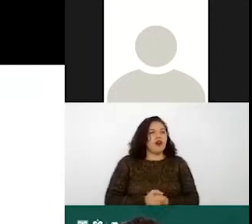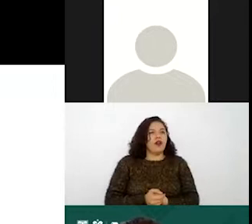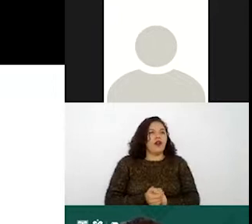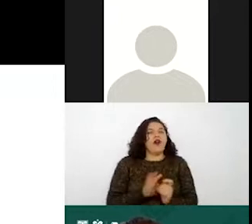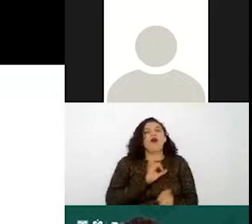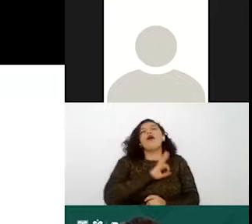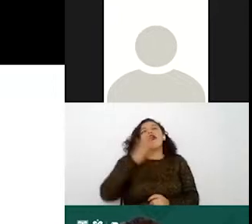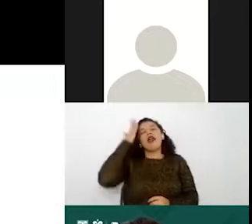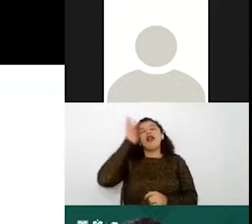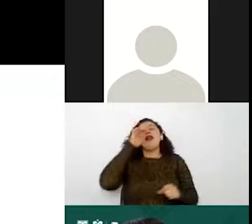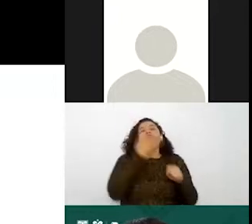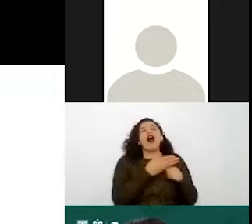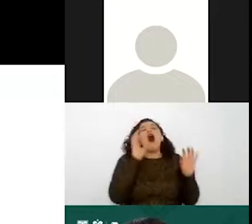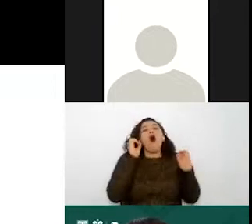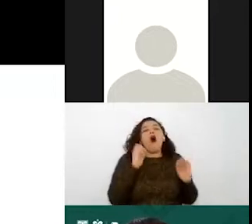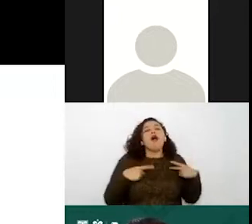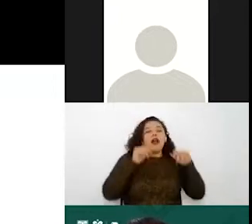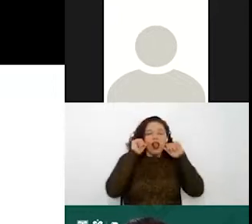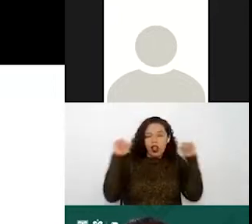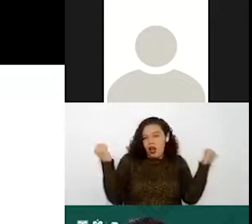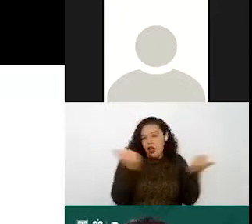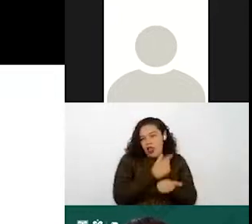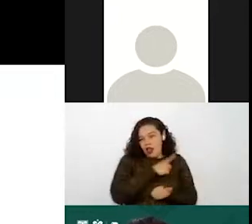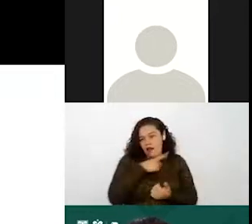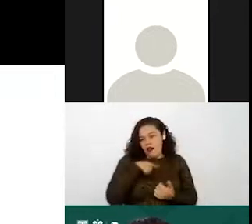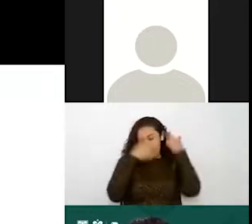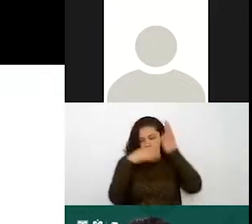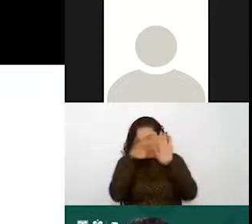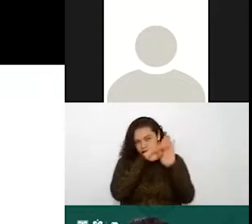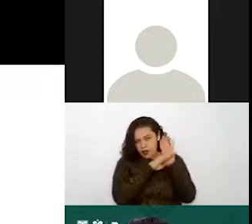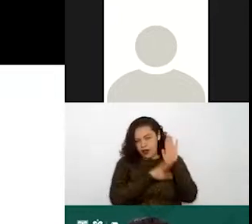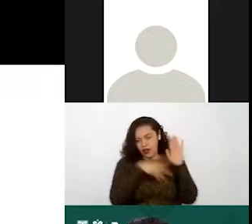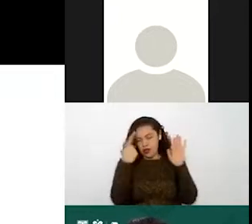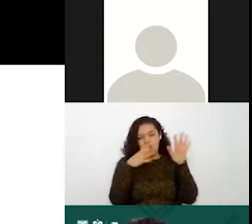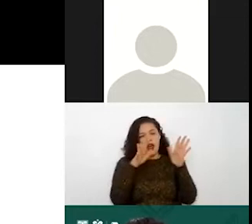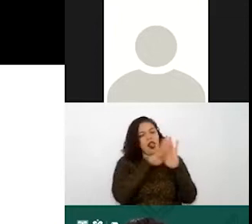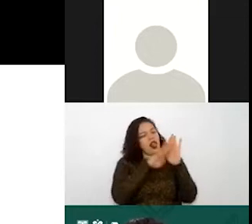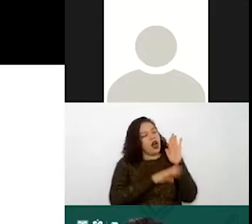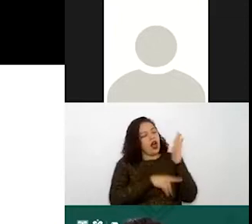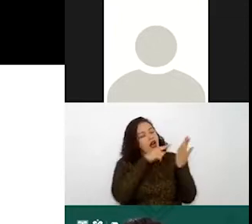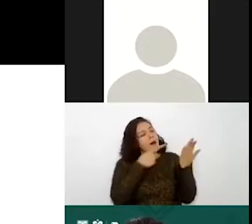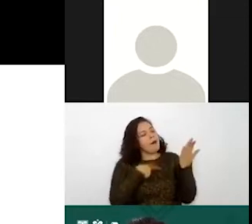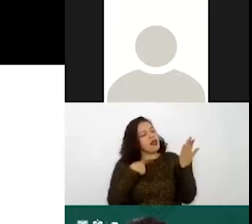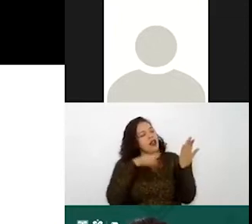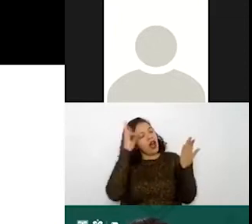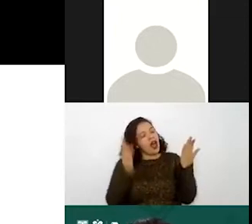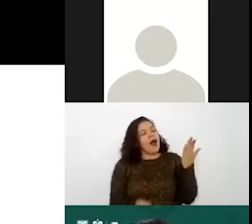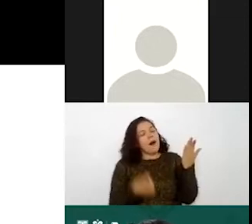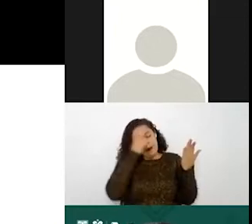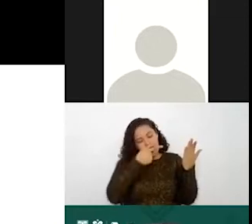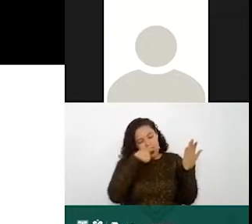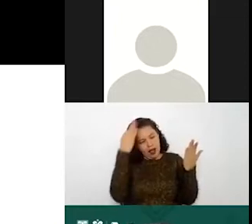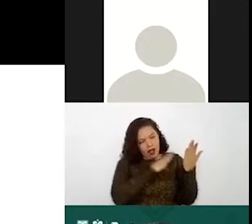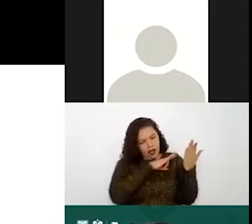patronato o los asociados Pues aquí tendríamos que tomar en consideración que de acuerdo a sus estatutos Quién es el órgano competente para probar este